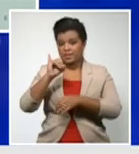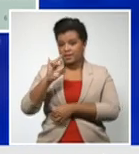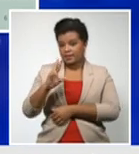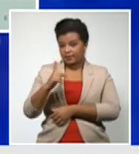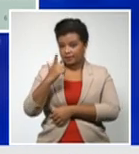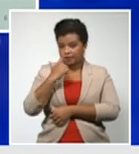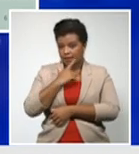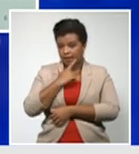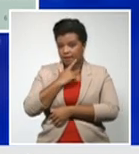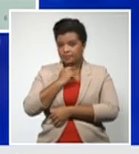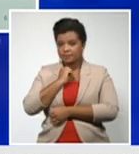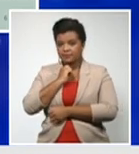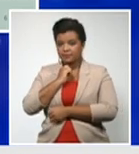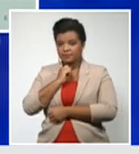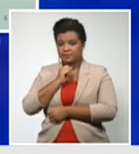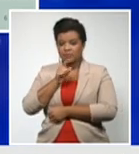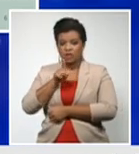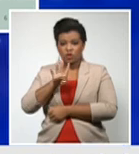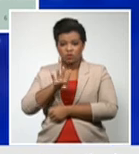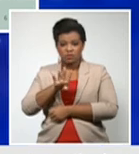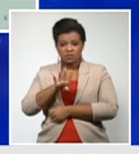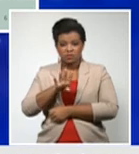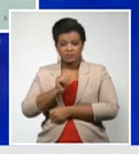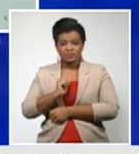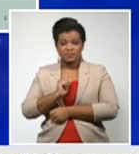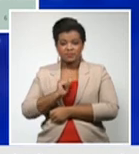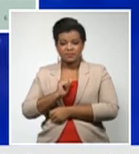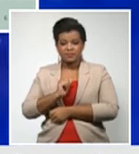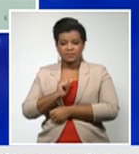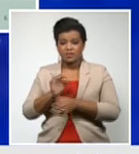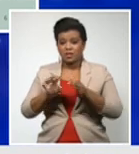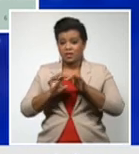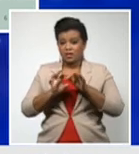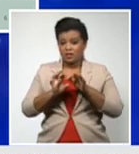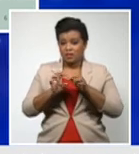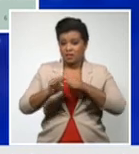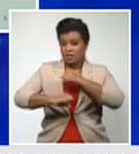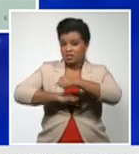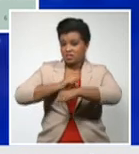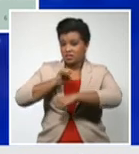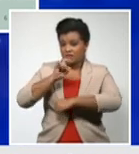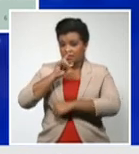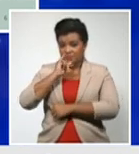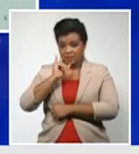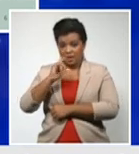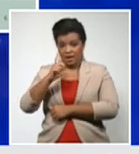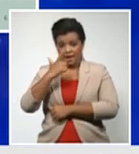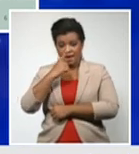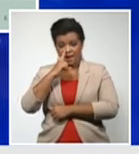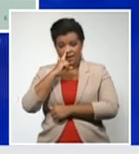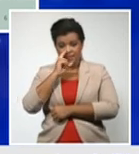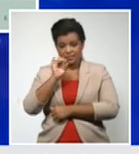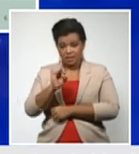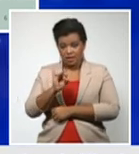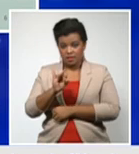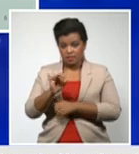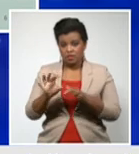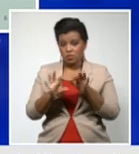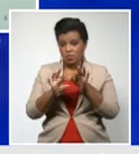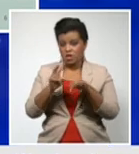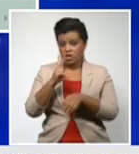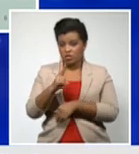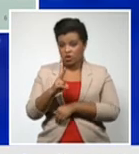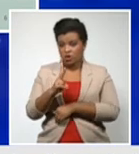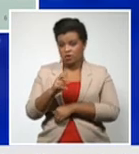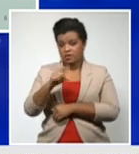Sur, perdón, 14, en Quibicán 7, en Güines 2, en San José, Madruga